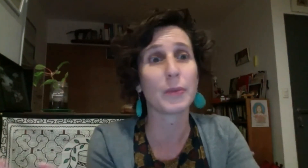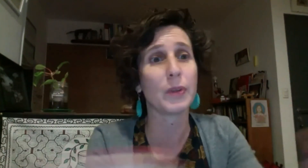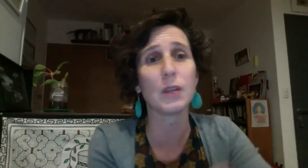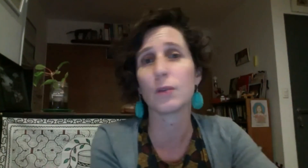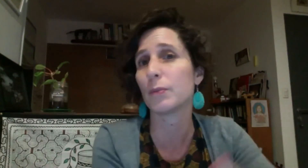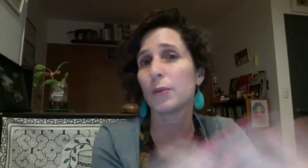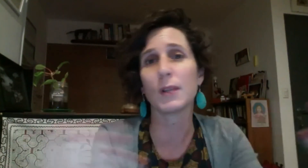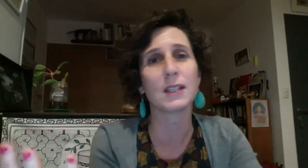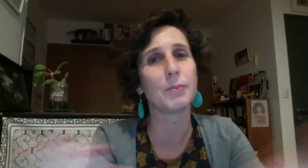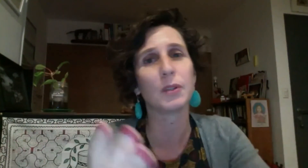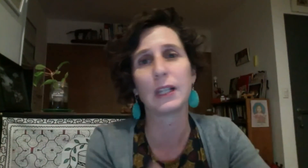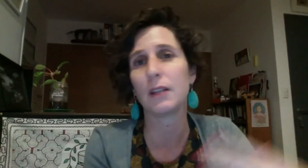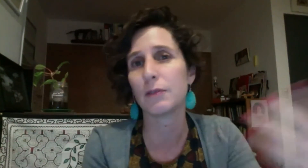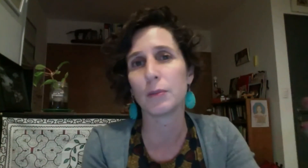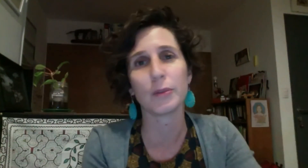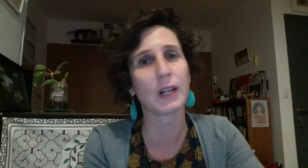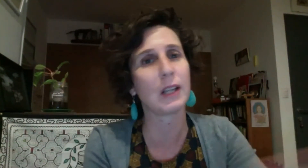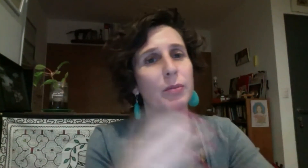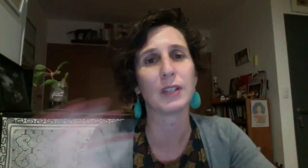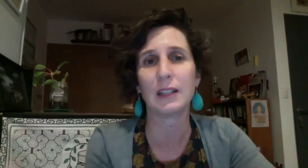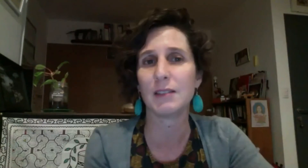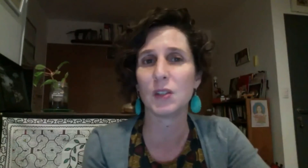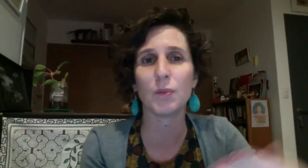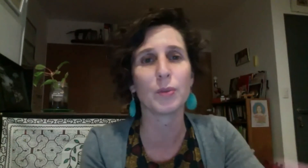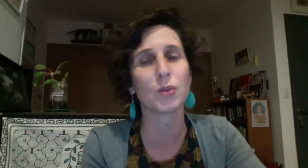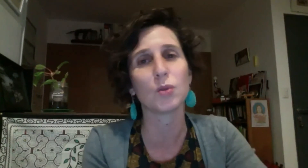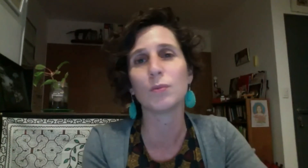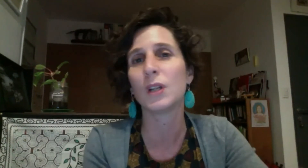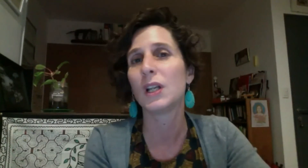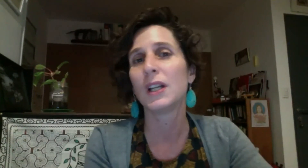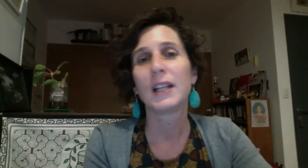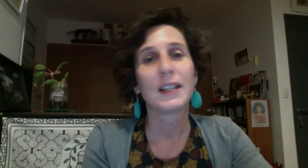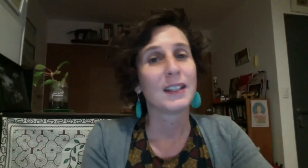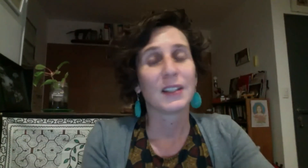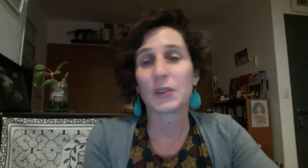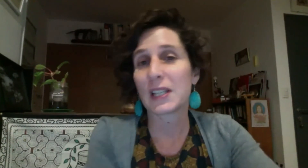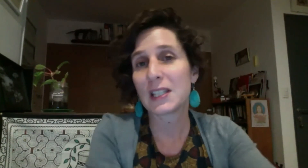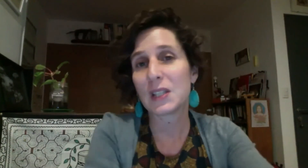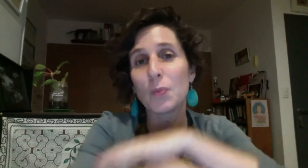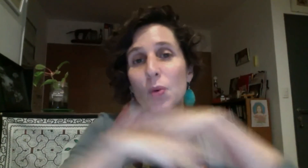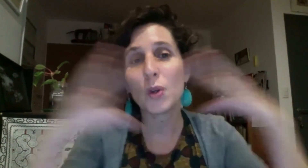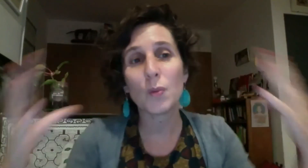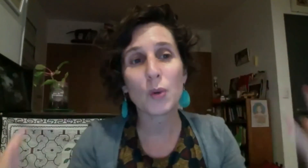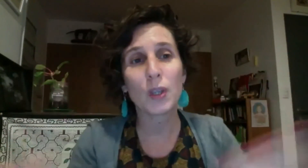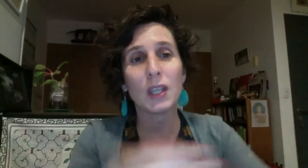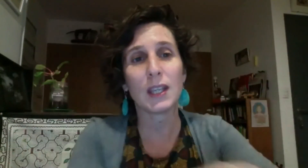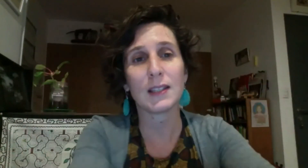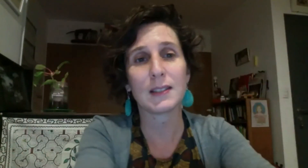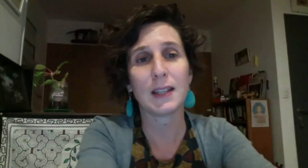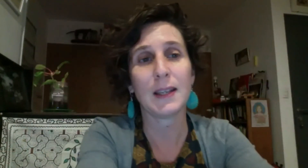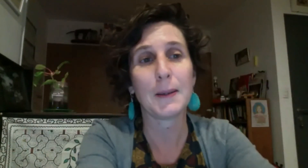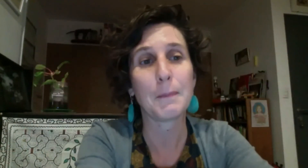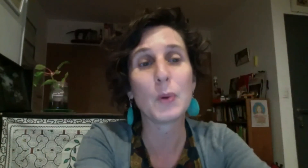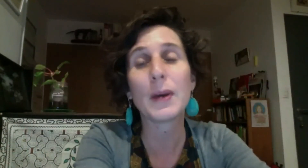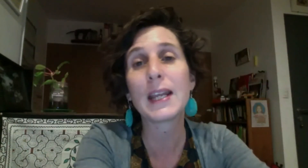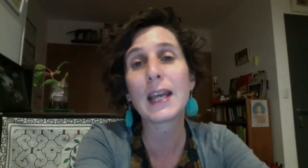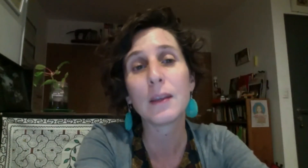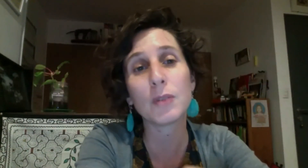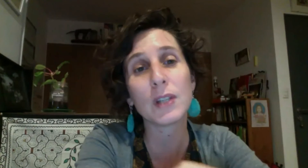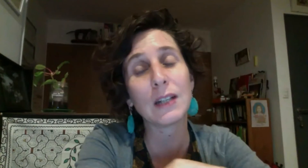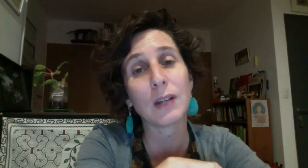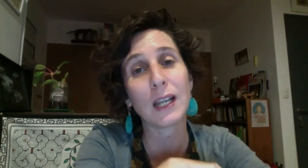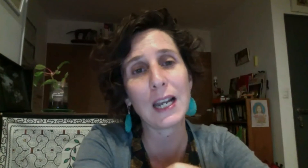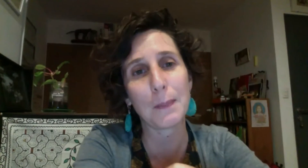ha podido, por WhatsApp, por teléfono, por radio, por televisión, por Zoom. O sea, ha sido muy variada